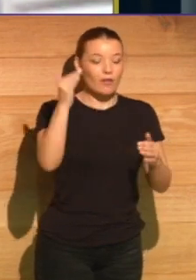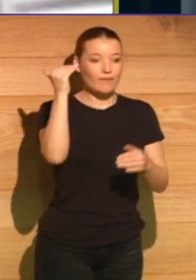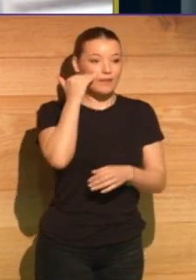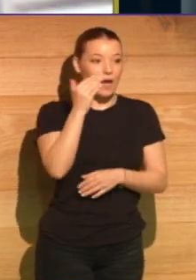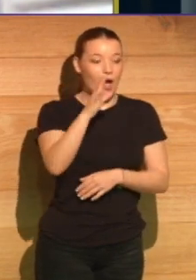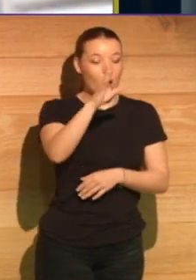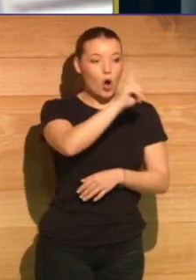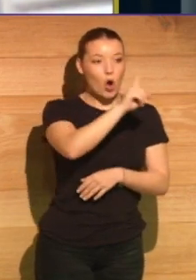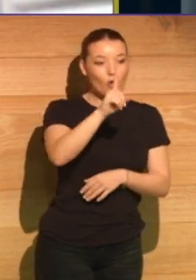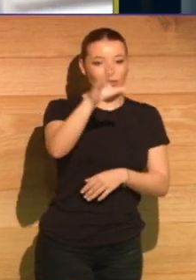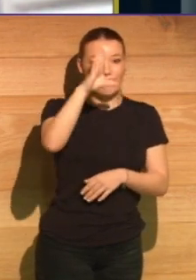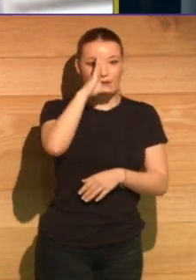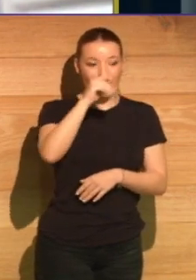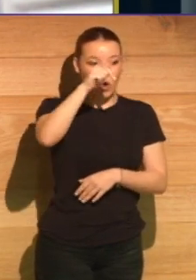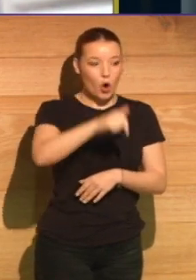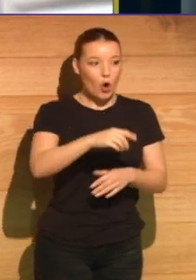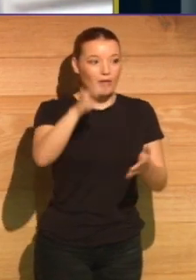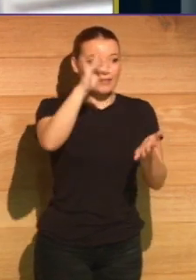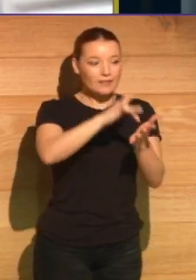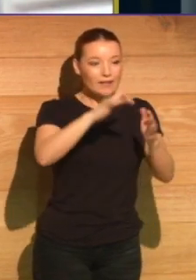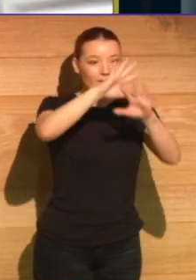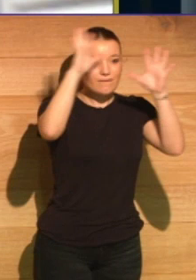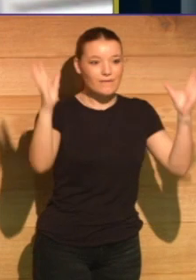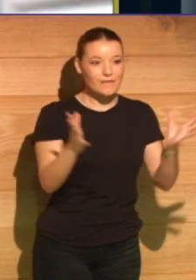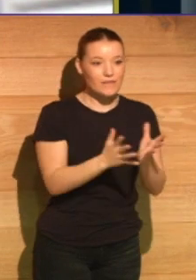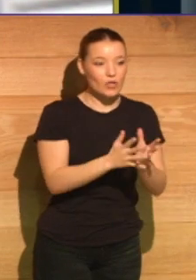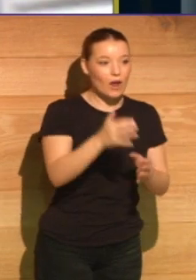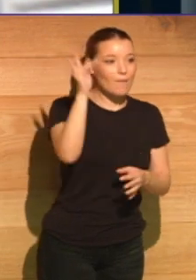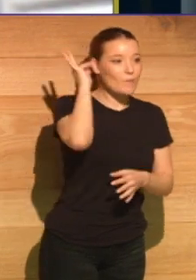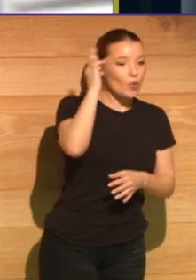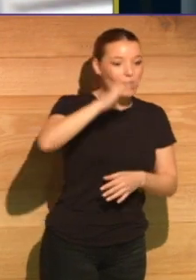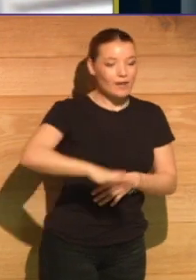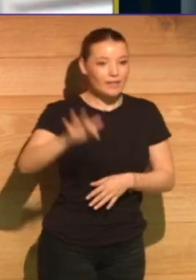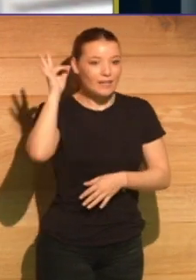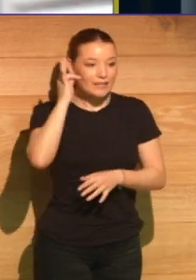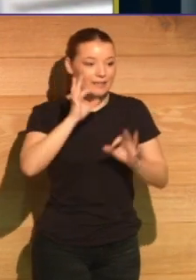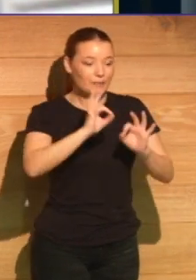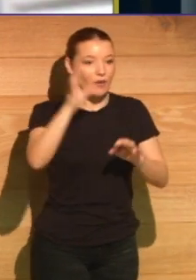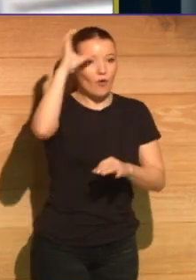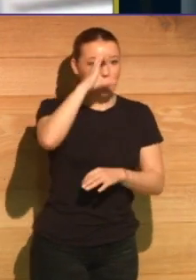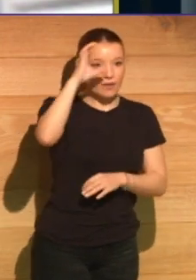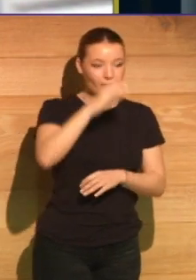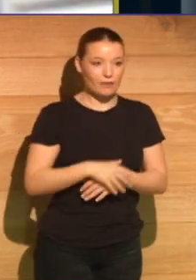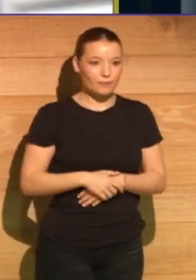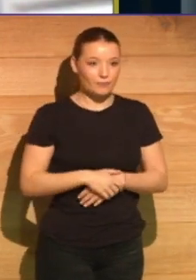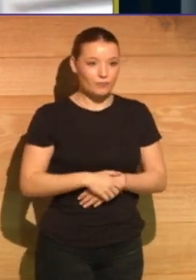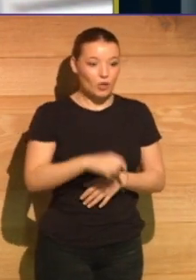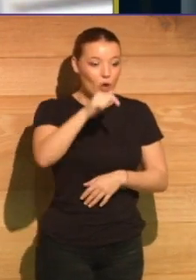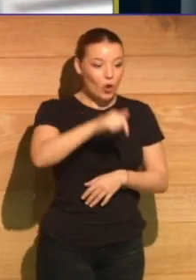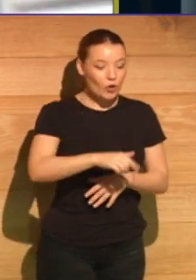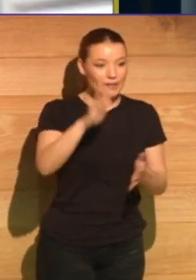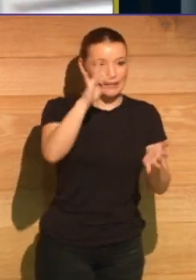hoy es el Día Internacional de la Mujer y la Niña en la Ciencia. Hoy vuelve a ser un día